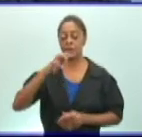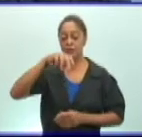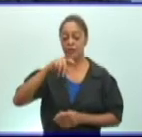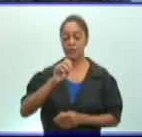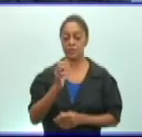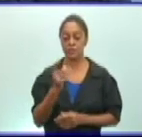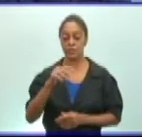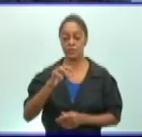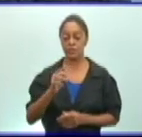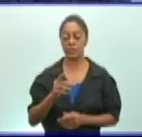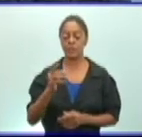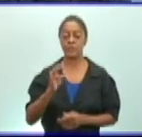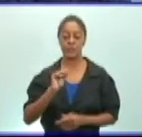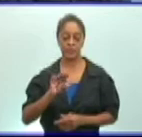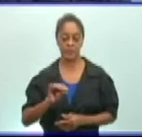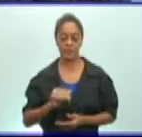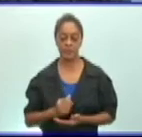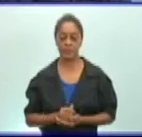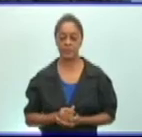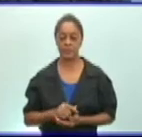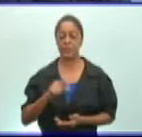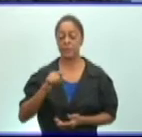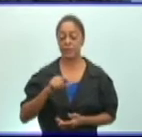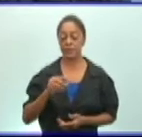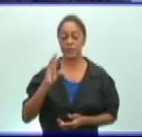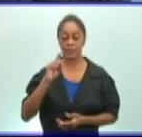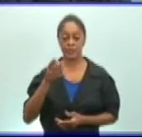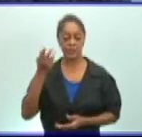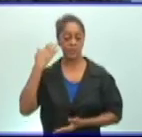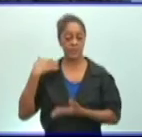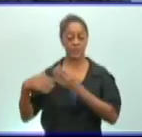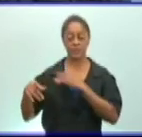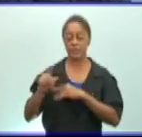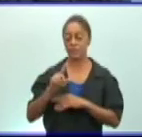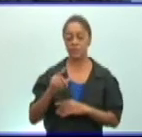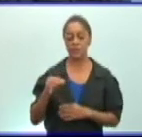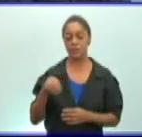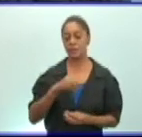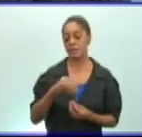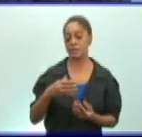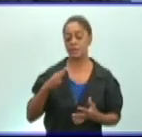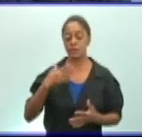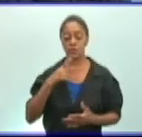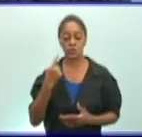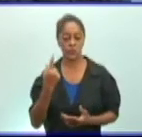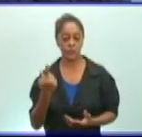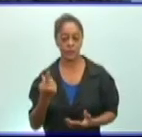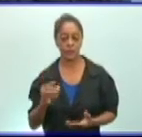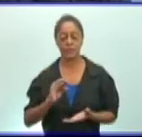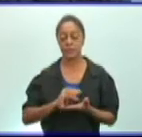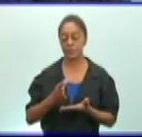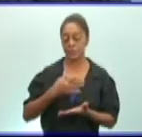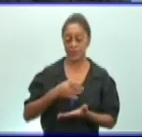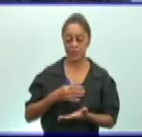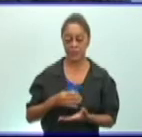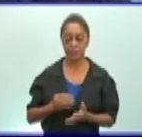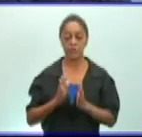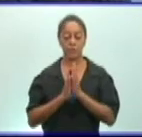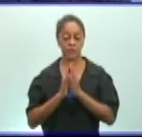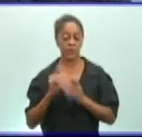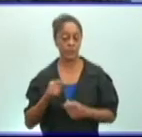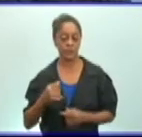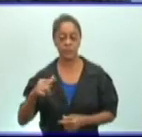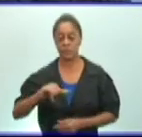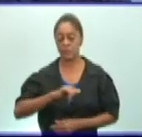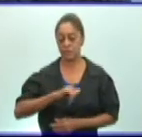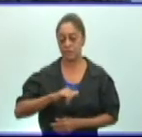antropológico del que les hablaba. Pero es que la Grecia antigua, muchachos, no ha trascendido solamente por la literatura, por la religión, sino